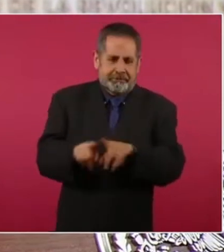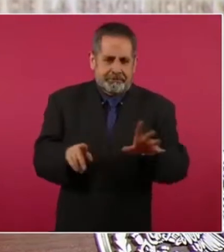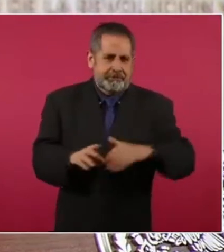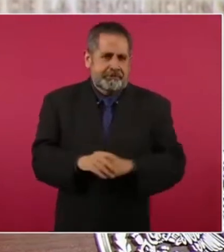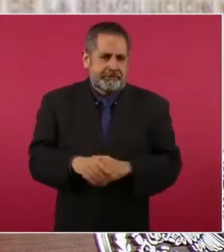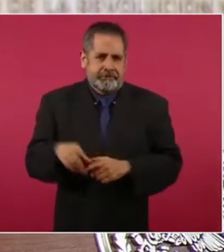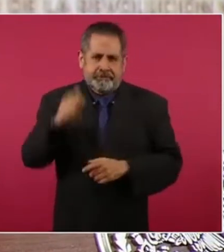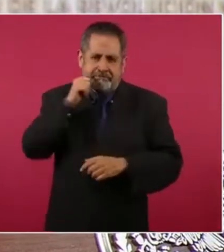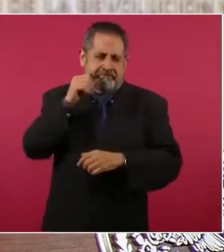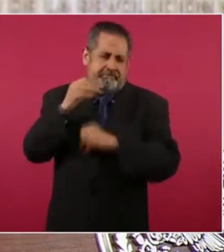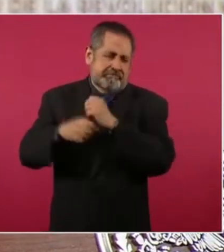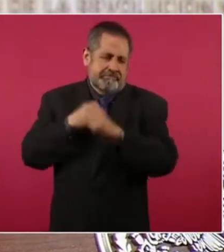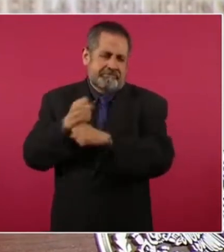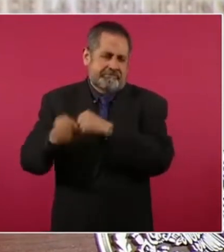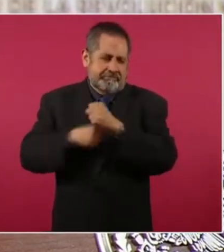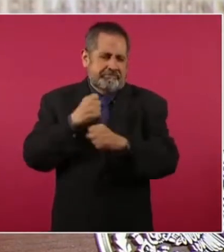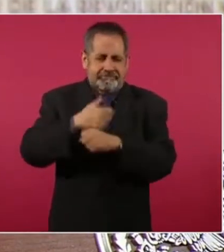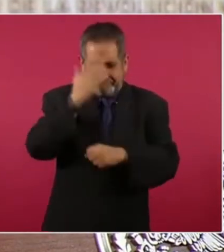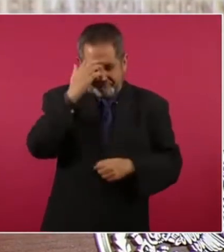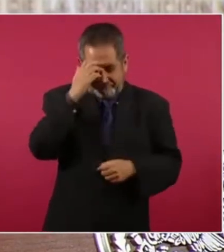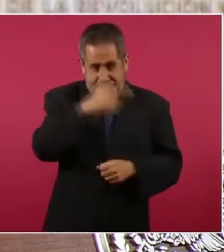de toda la vida.